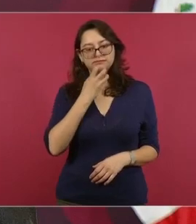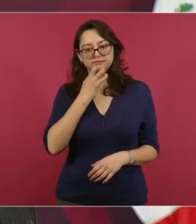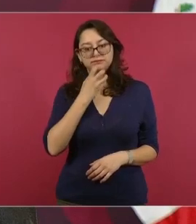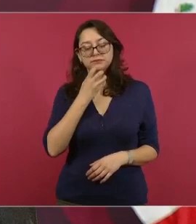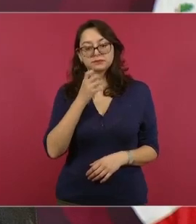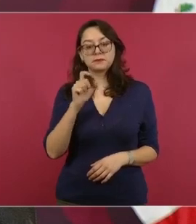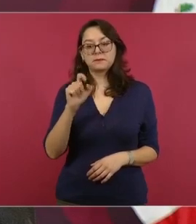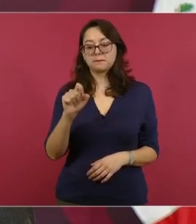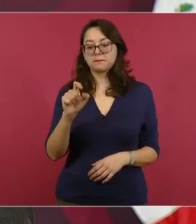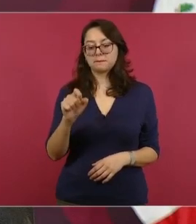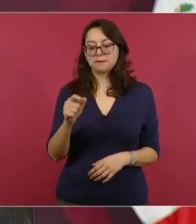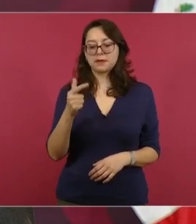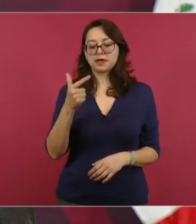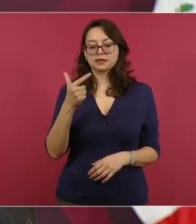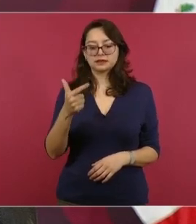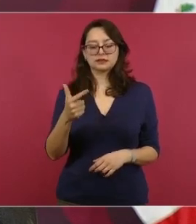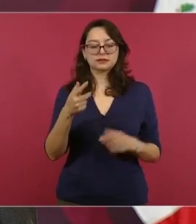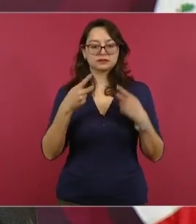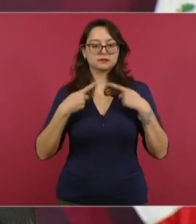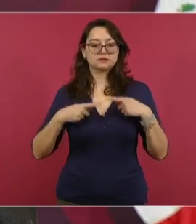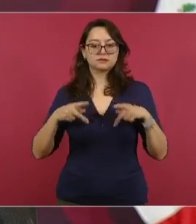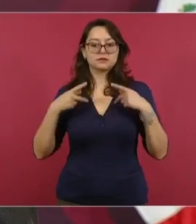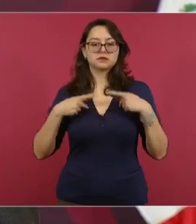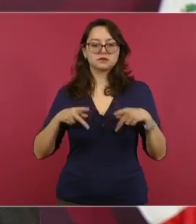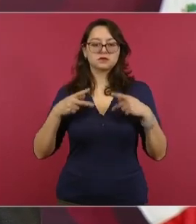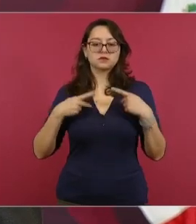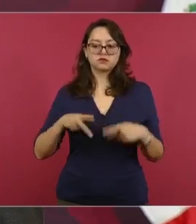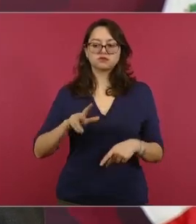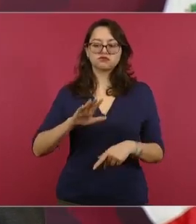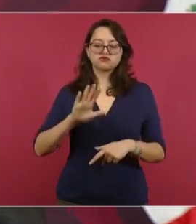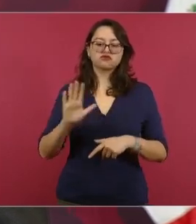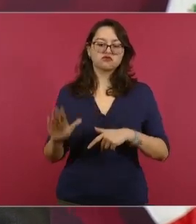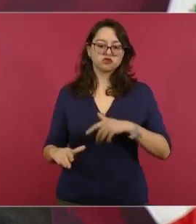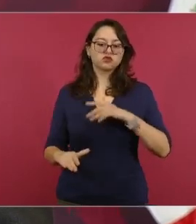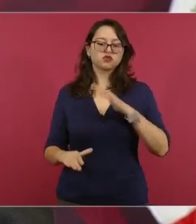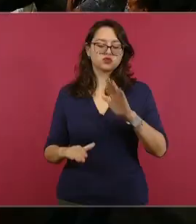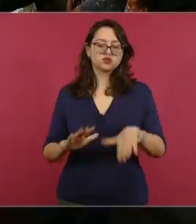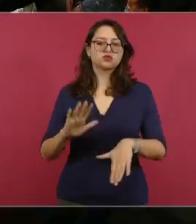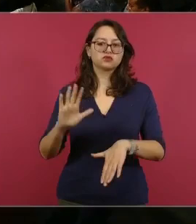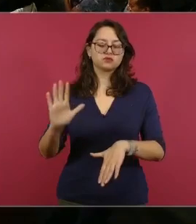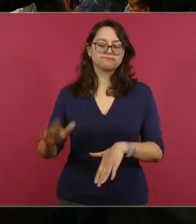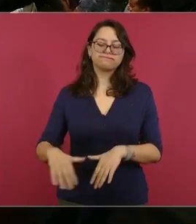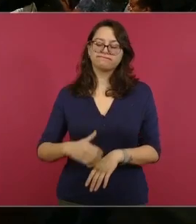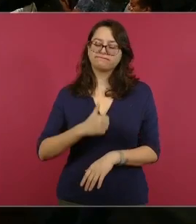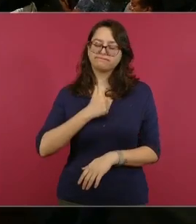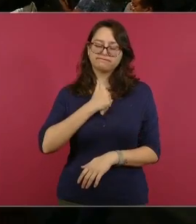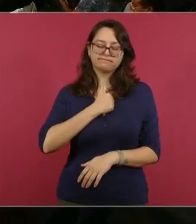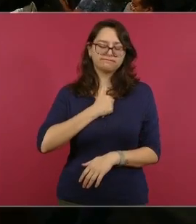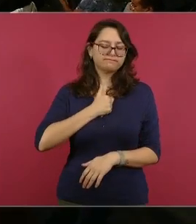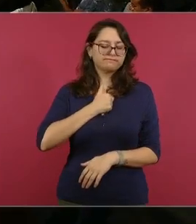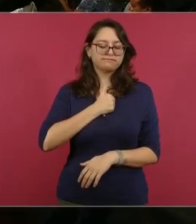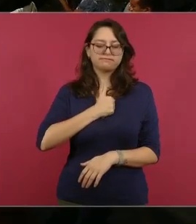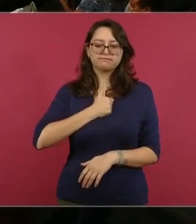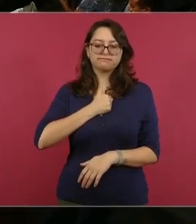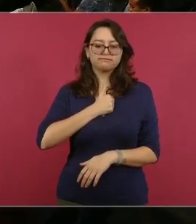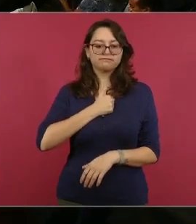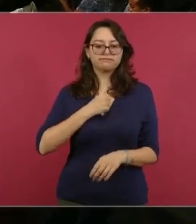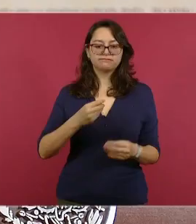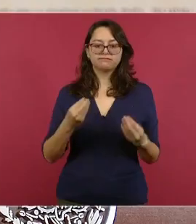27 seres humanos, 27 personas fallecidas. Ayer en la